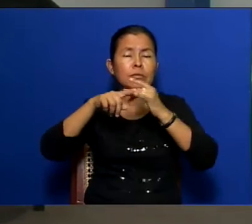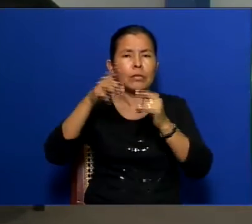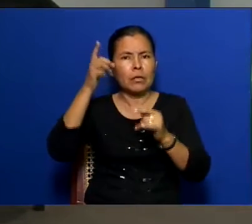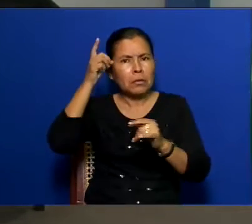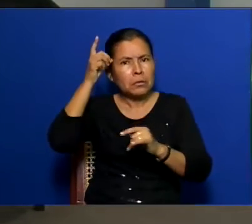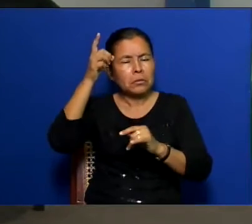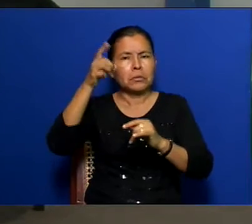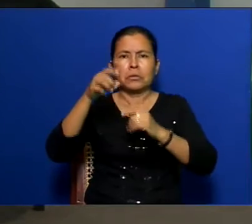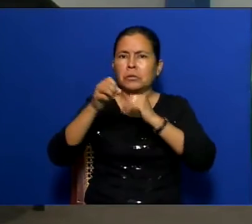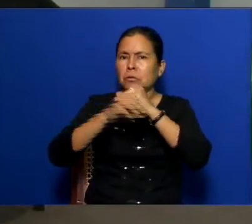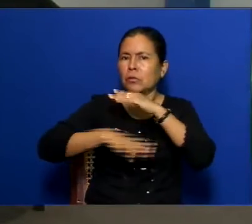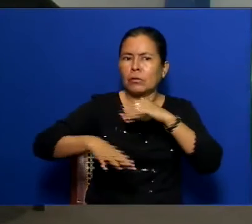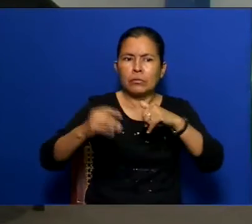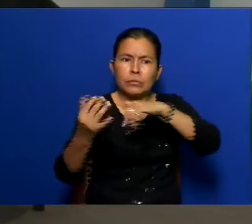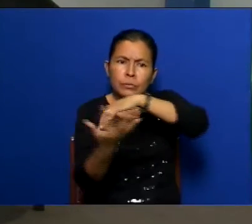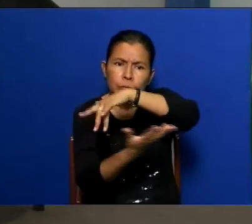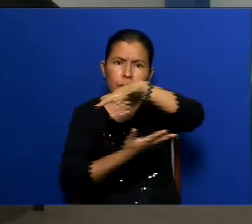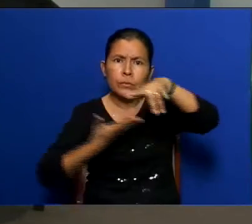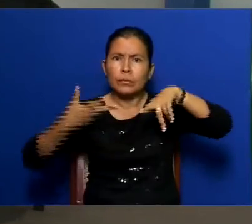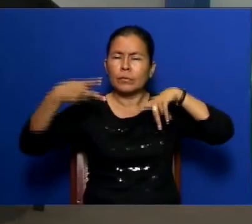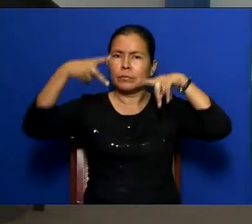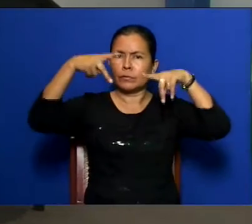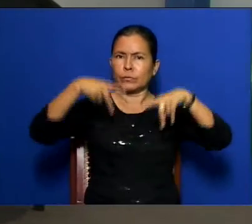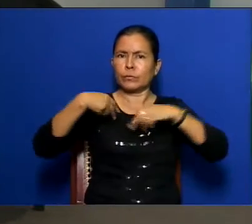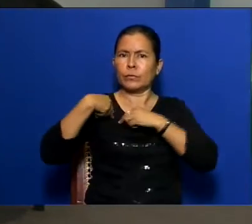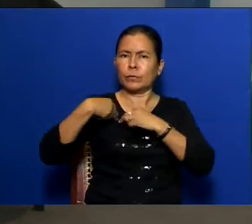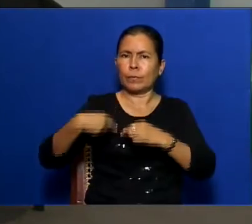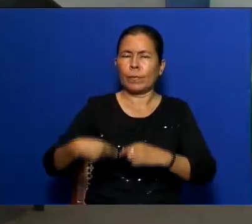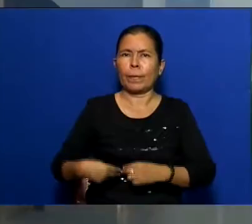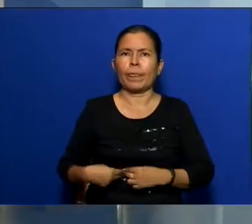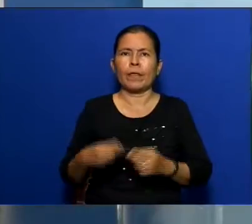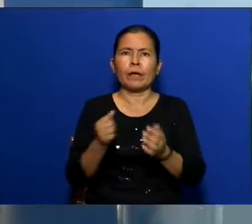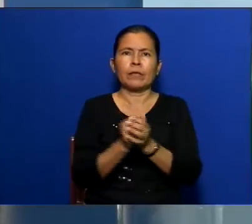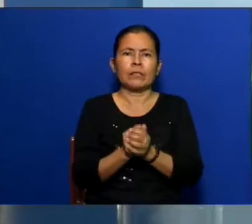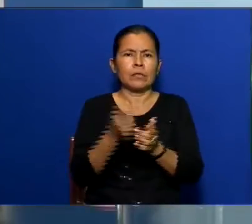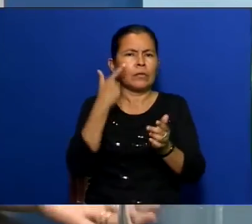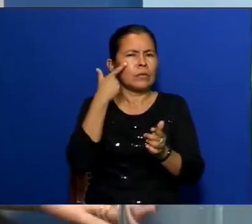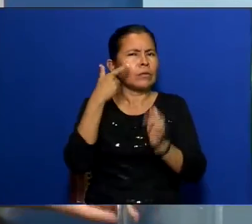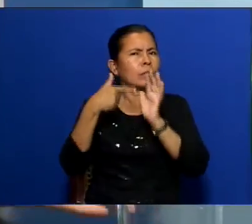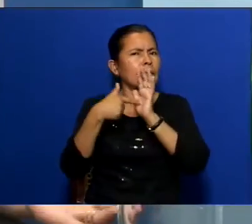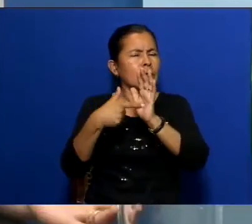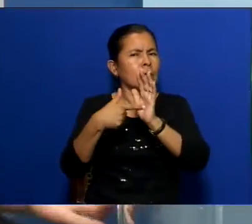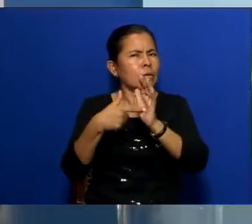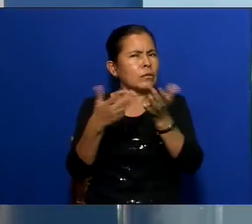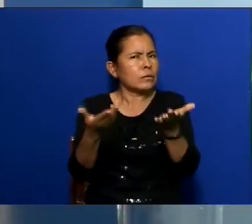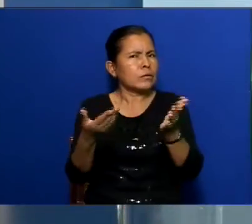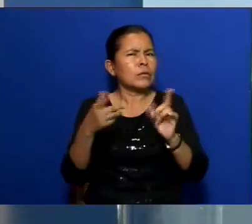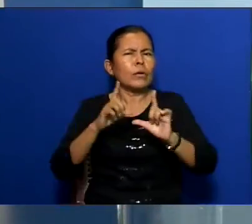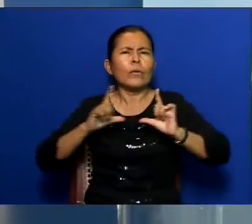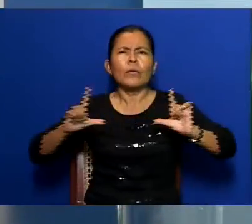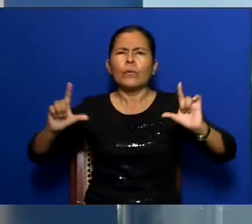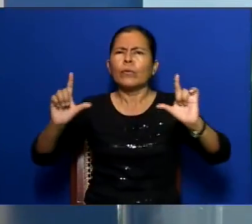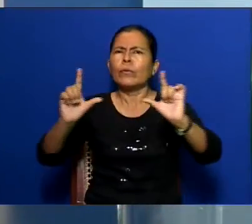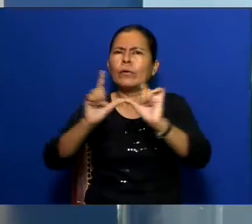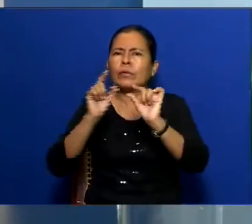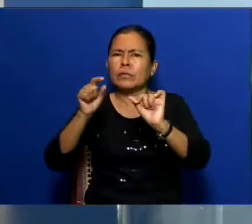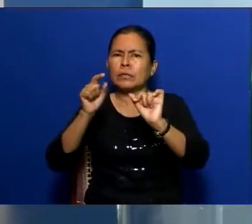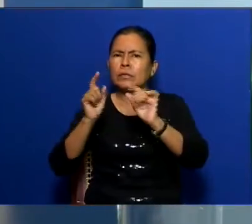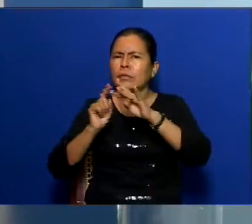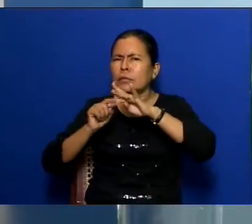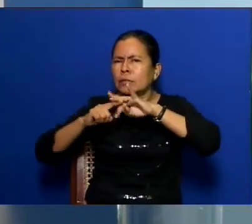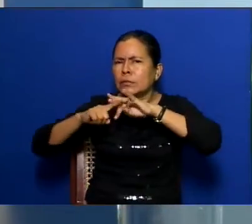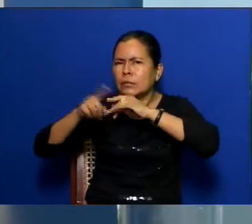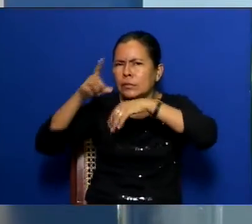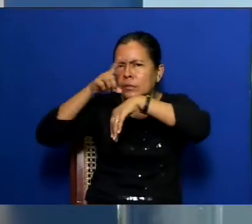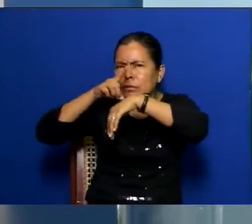social e integral como seres humanos. ¿Cree que hay algo que debamos saber, doctor, sobre esta clínica forense para la niñez y la adolescencia